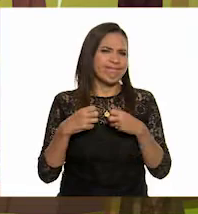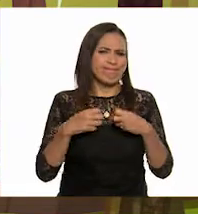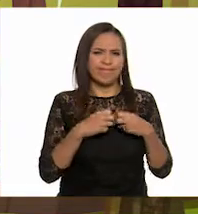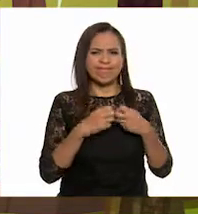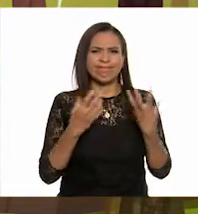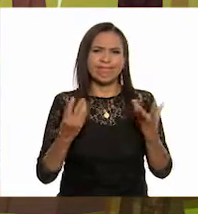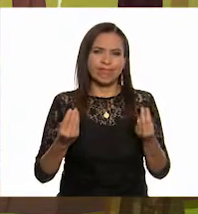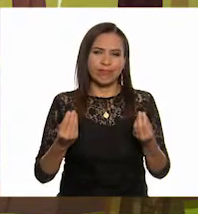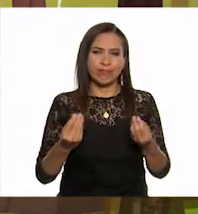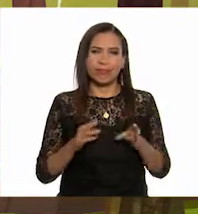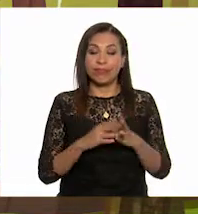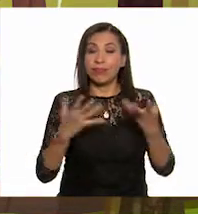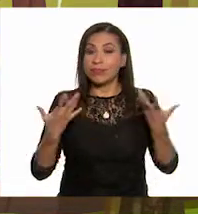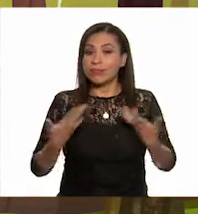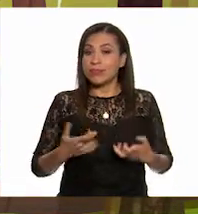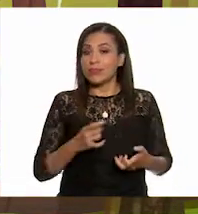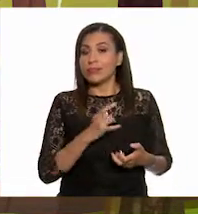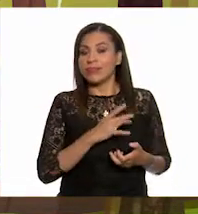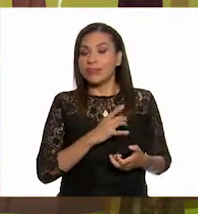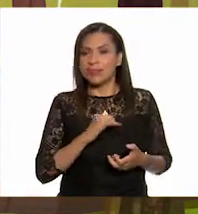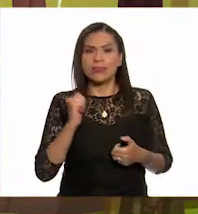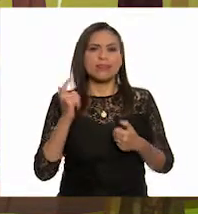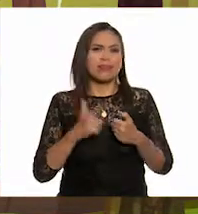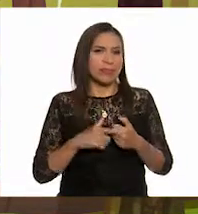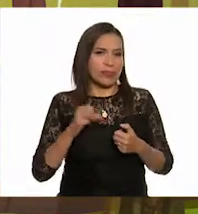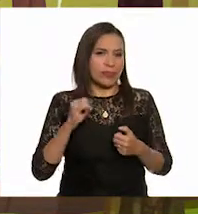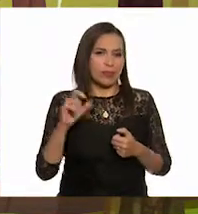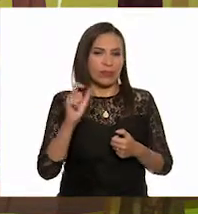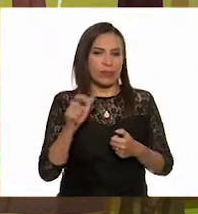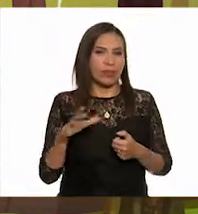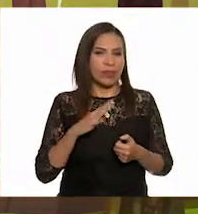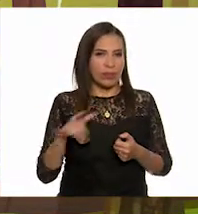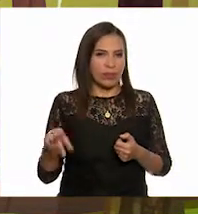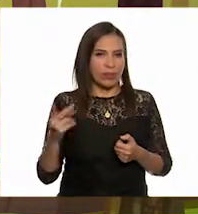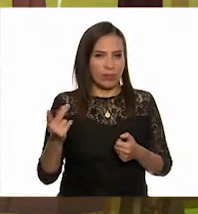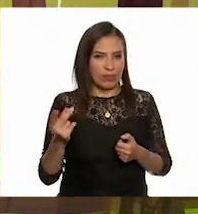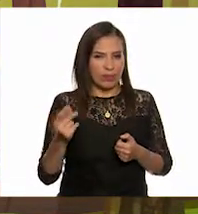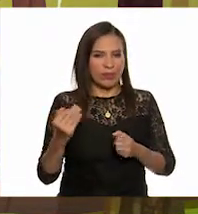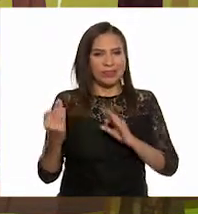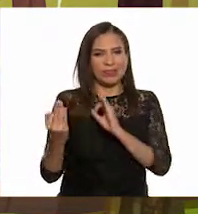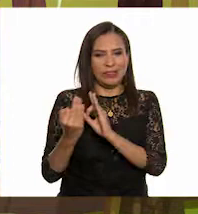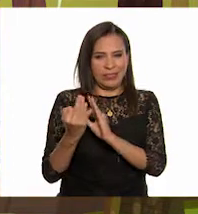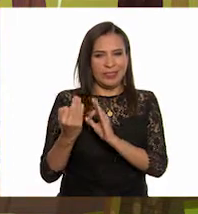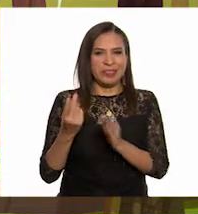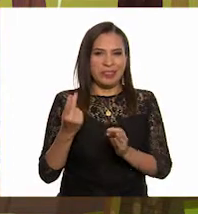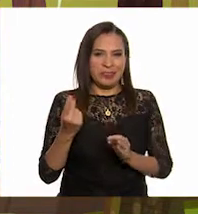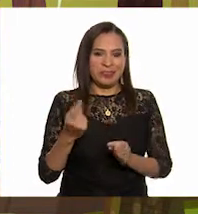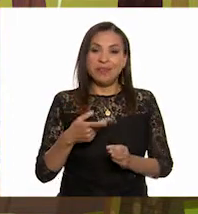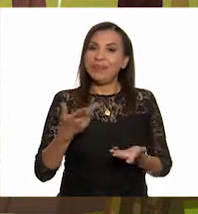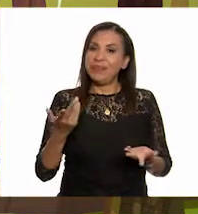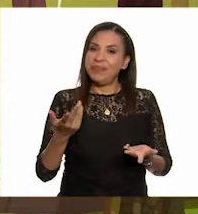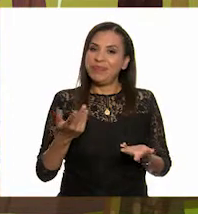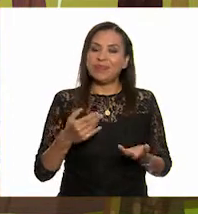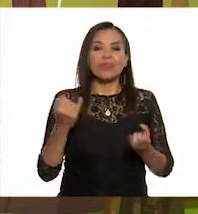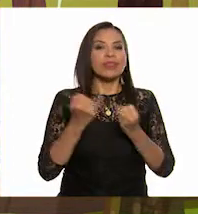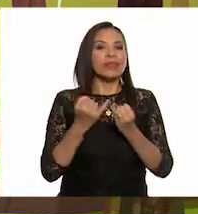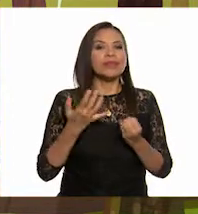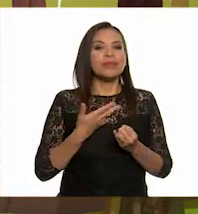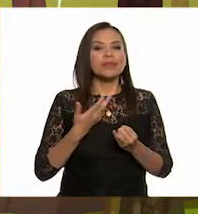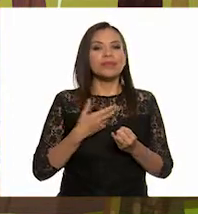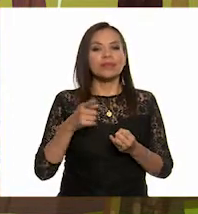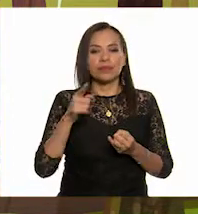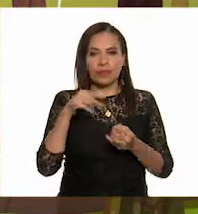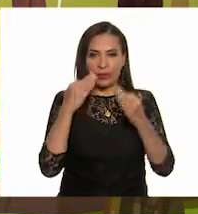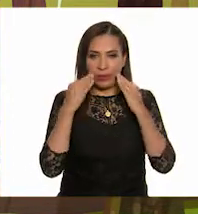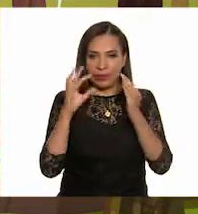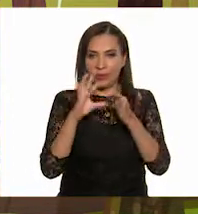nervioso, como asustado o algo así, cuando hay un perro o hay perros cerca de él. De hecho, aquí tengo un